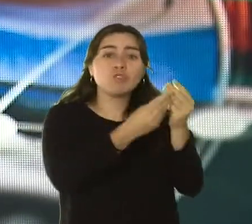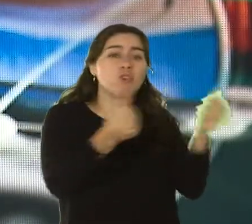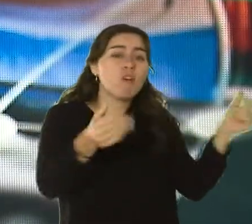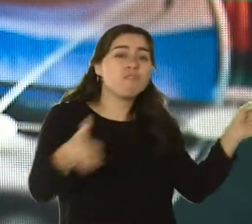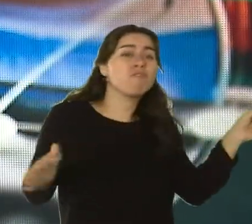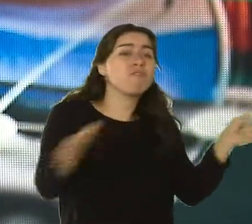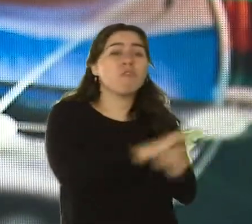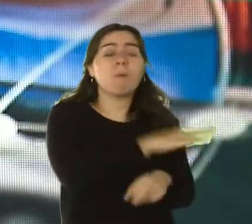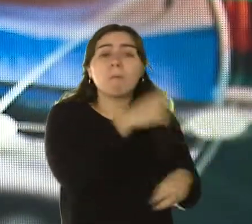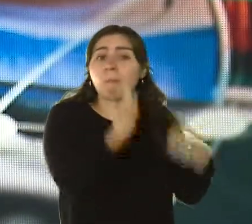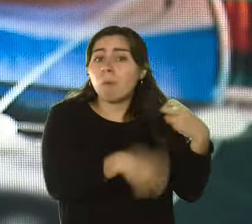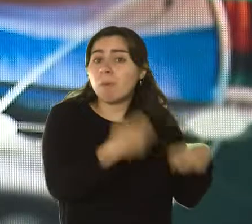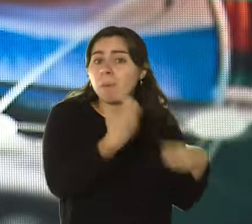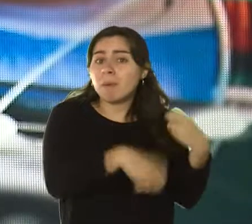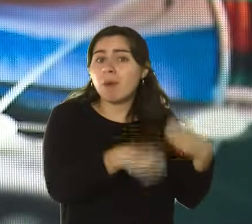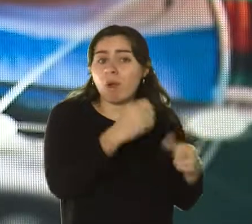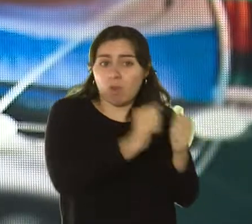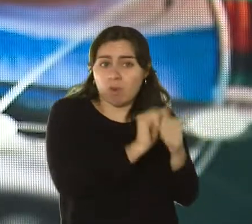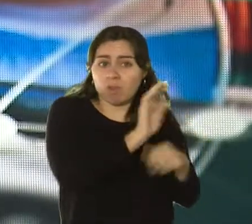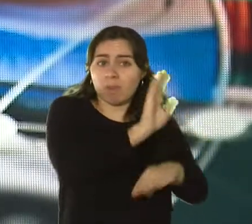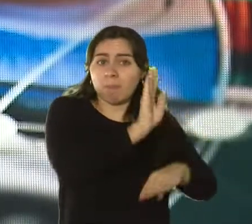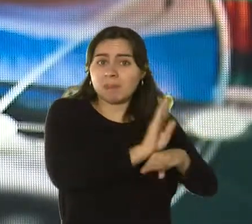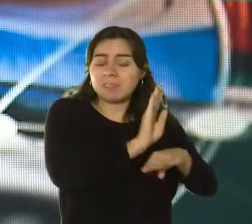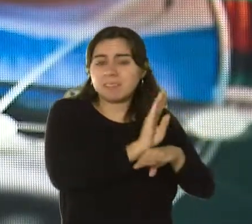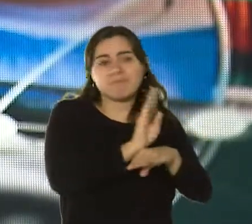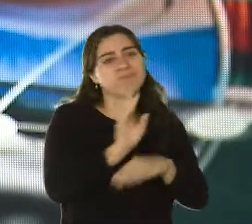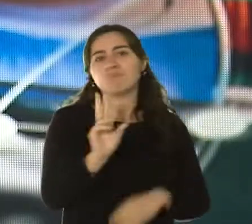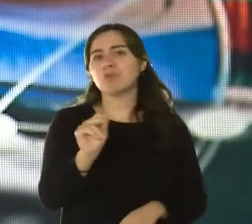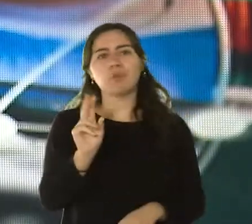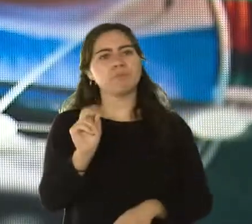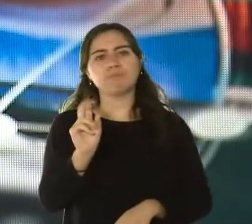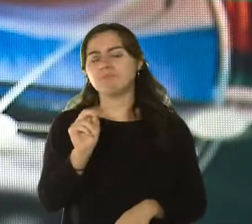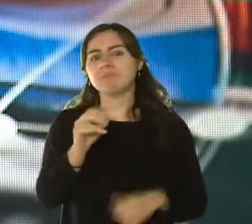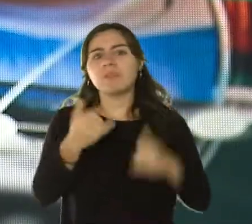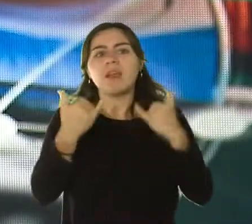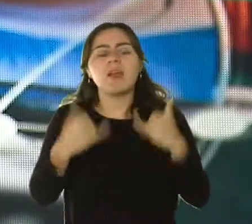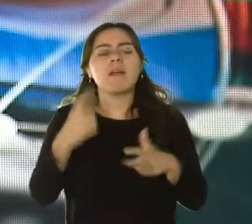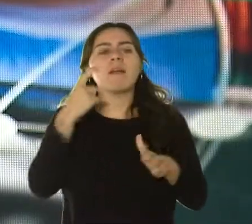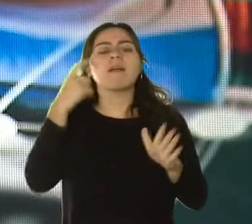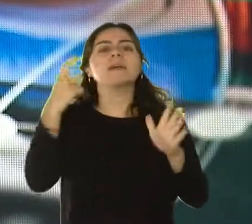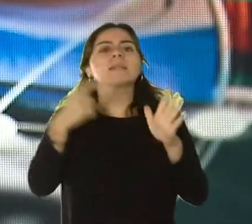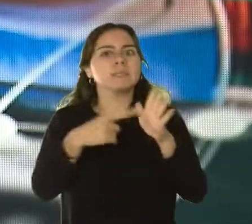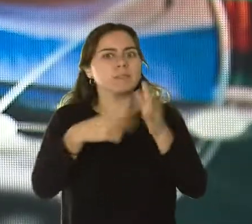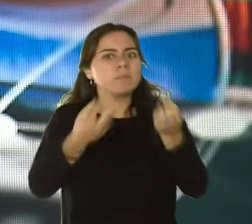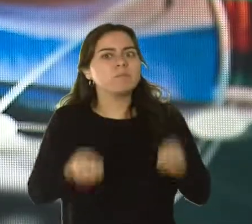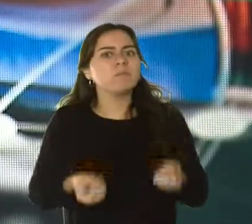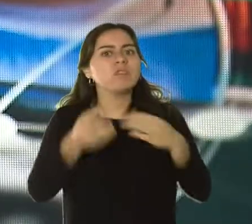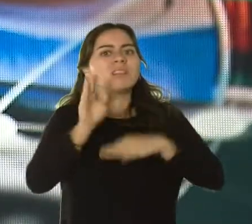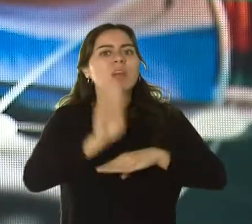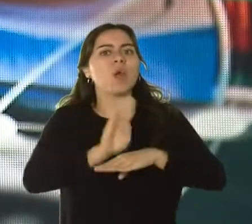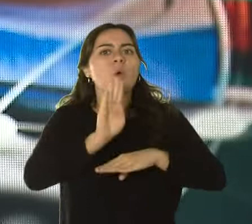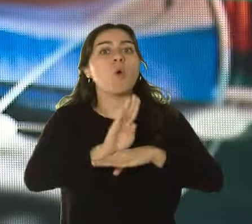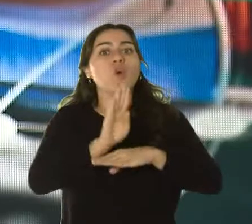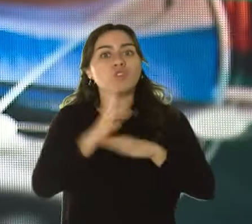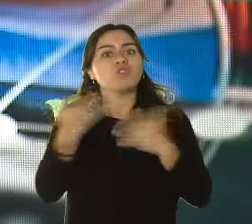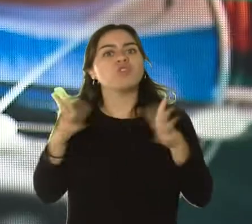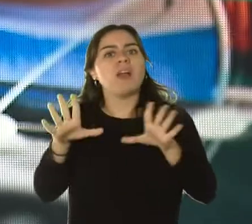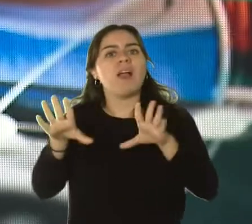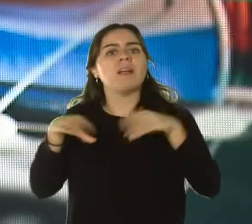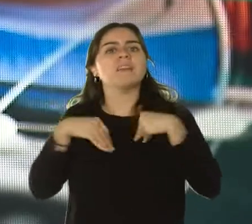en el funcionamiento de estos negocios. Y ya estamos viendo que hay muchos de estos negocios que, aunque cogieron estos